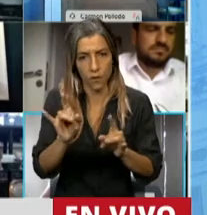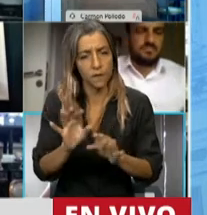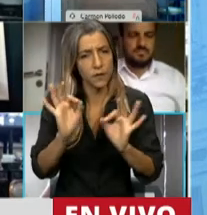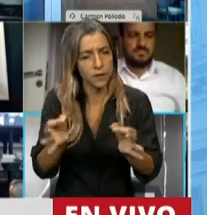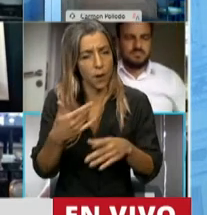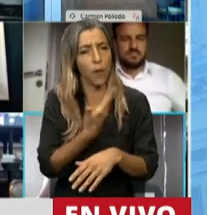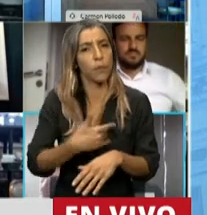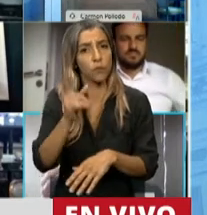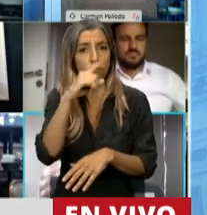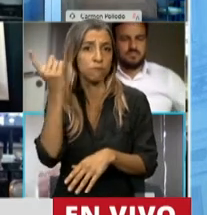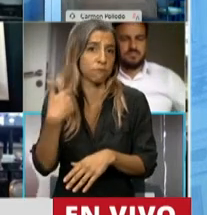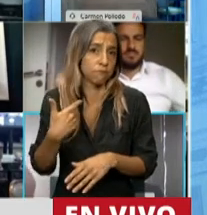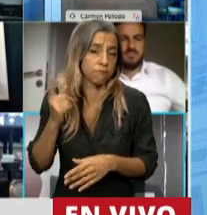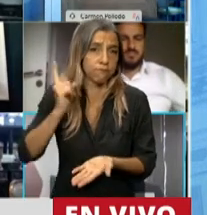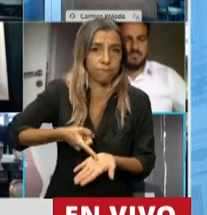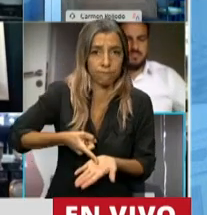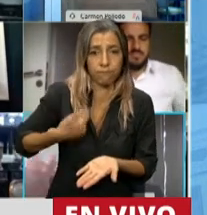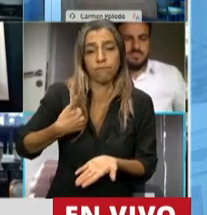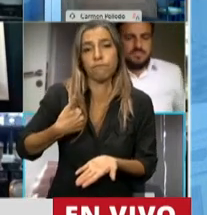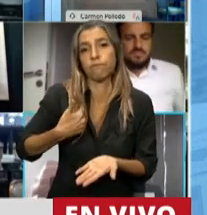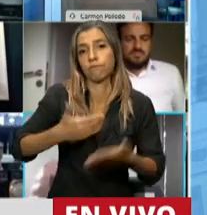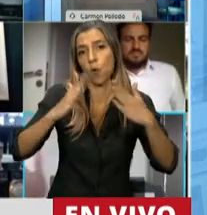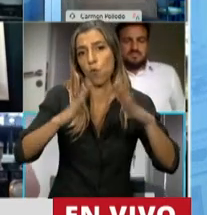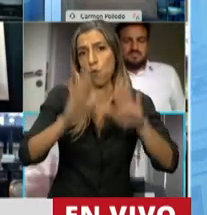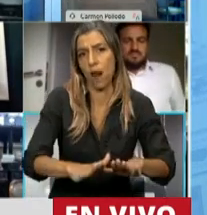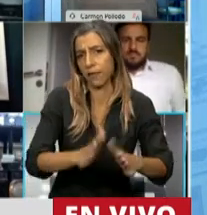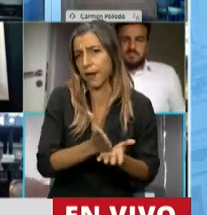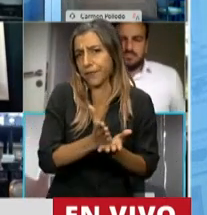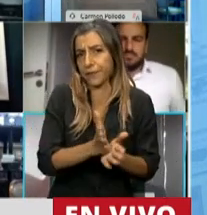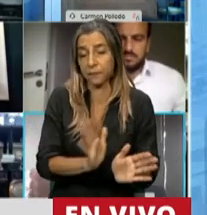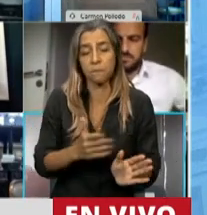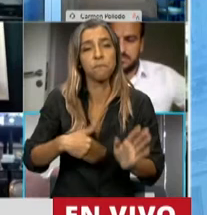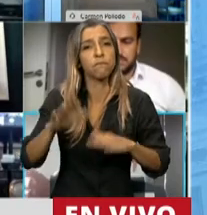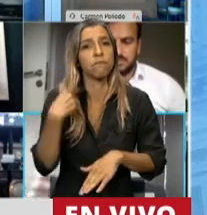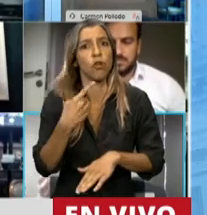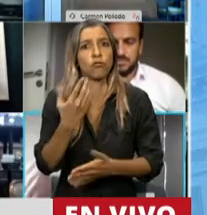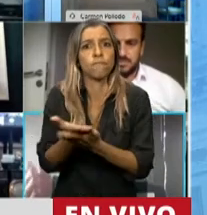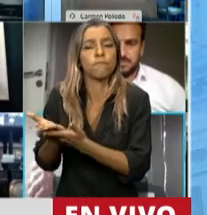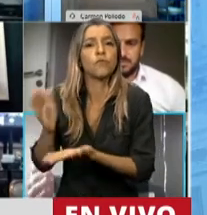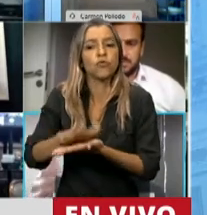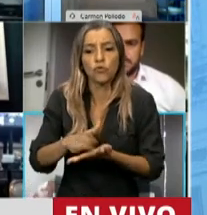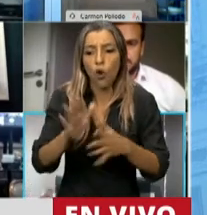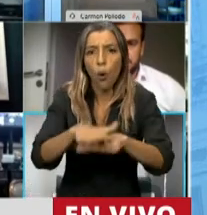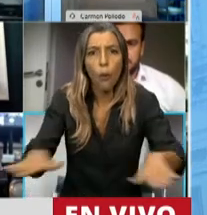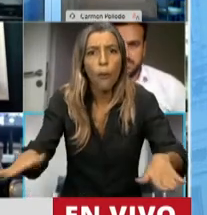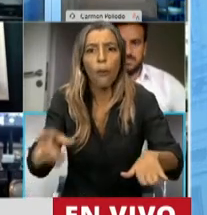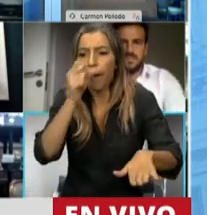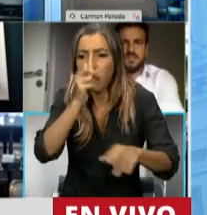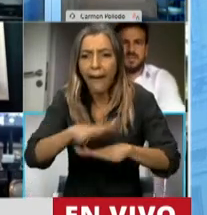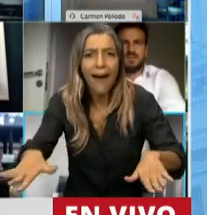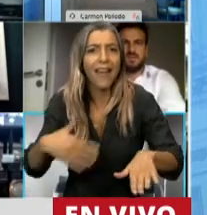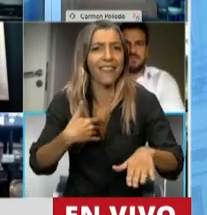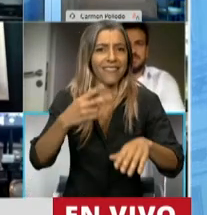el Gobierno Nacional los jardines maternales de todo el país. Miren, conocí de primera mano la situación de los 13 jardines maternales de San